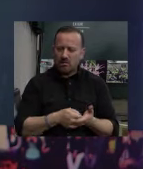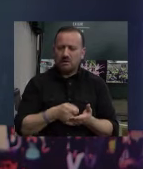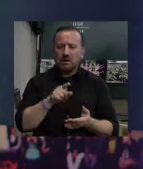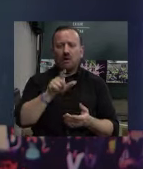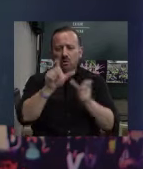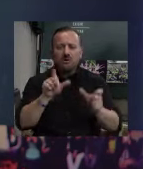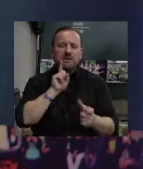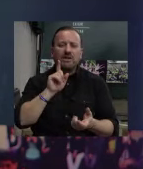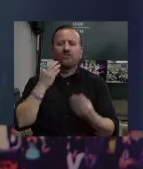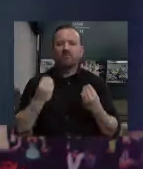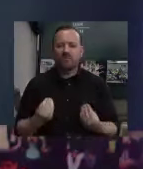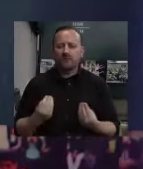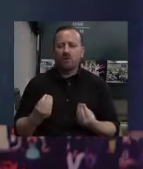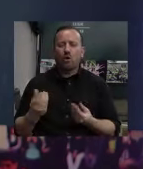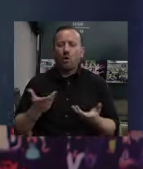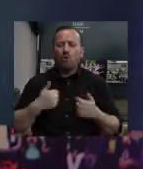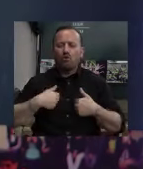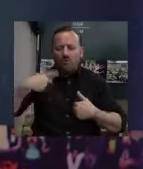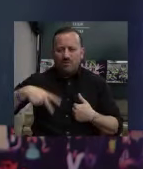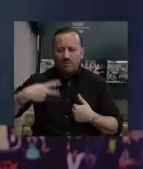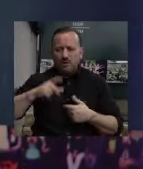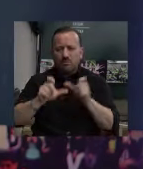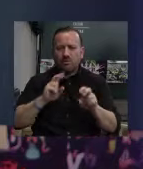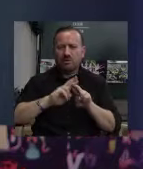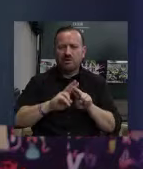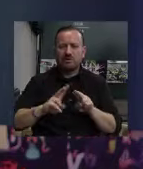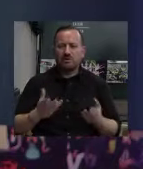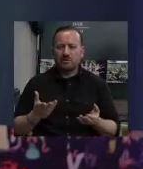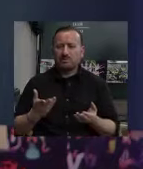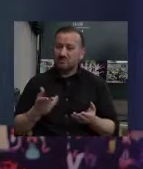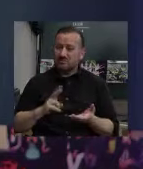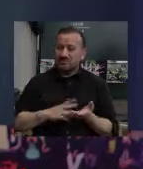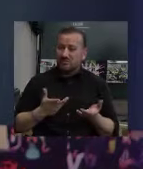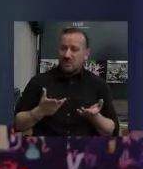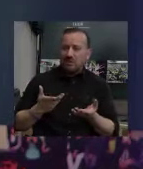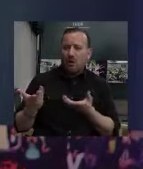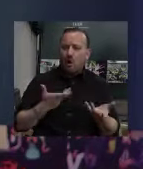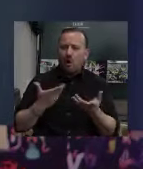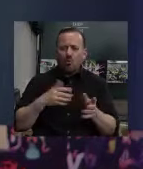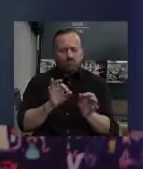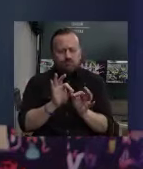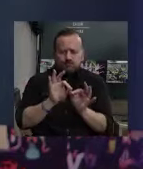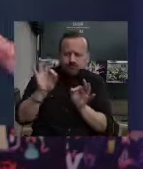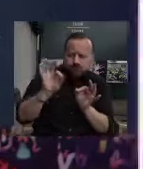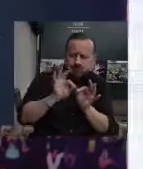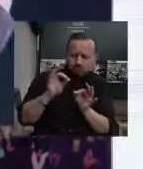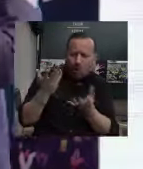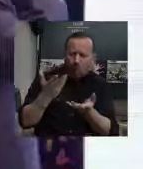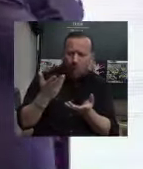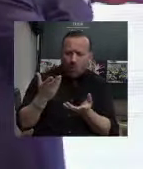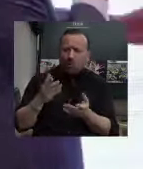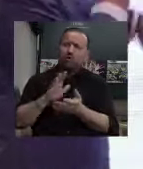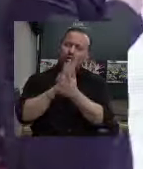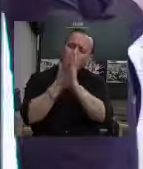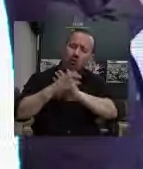bien cómo yo valorizo lo que la gente hace cierto y cómo lo mido Y entonces cada